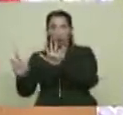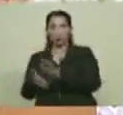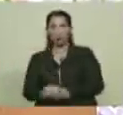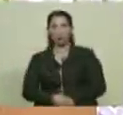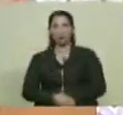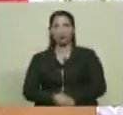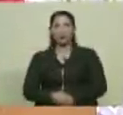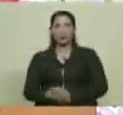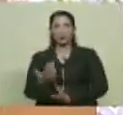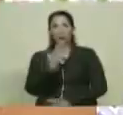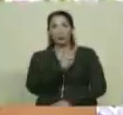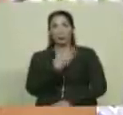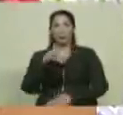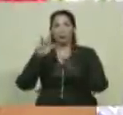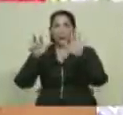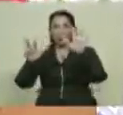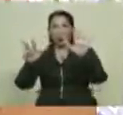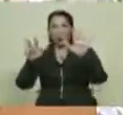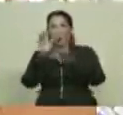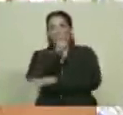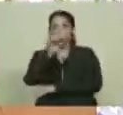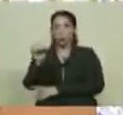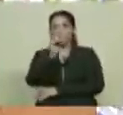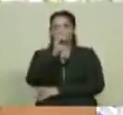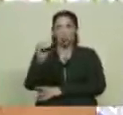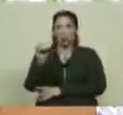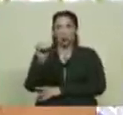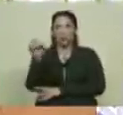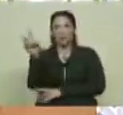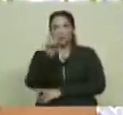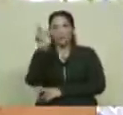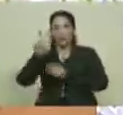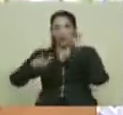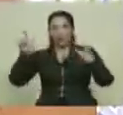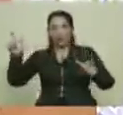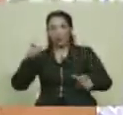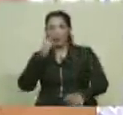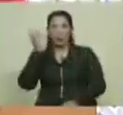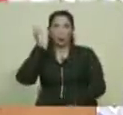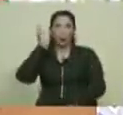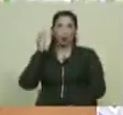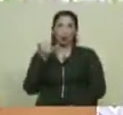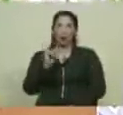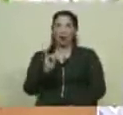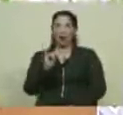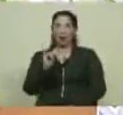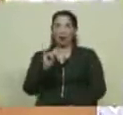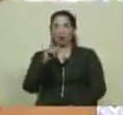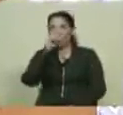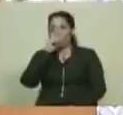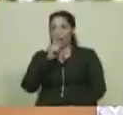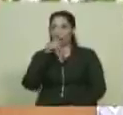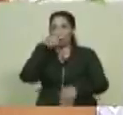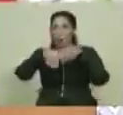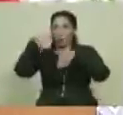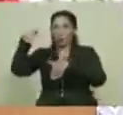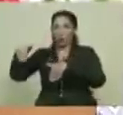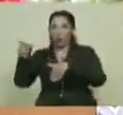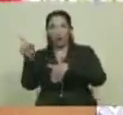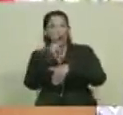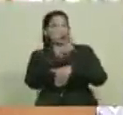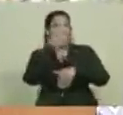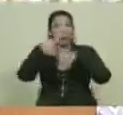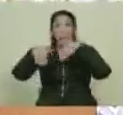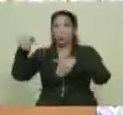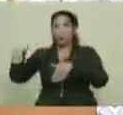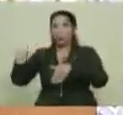El 38% de los venezolanos que tenían edad de ir a votar, no votaban porque